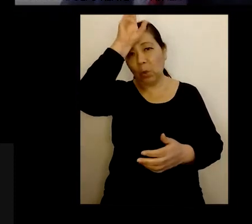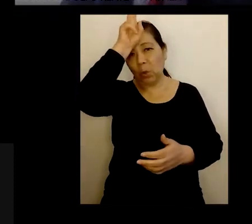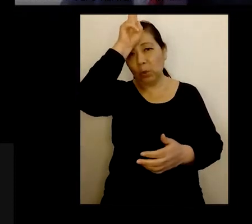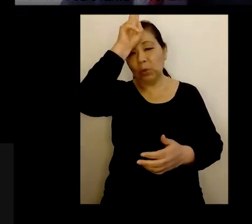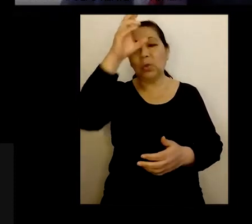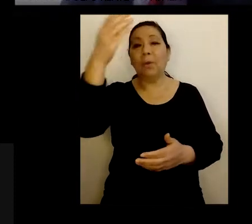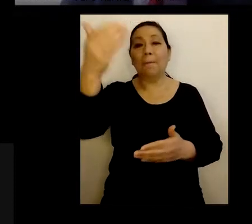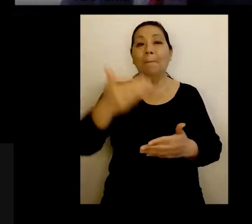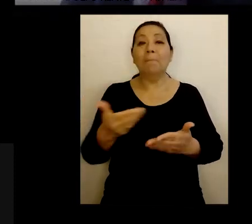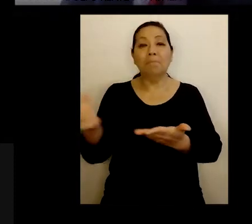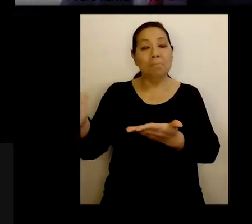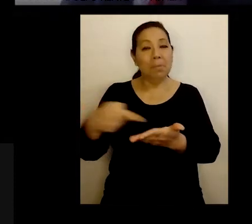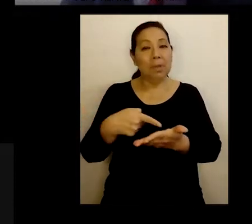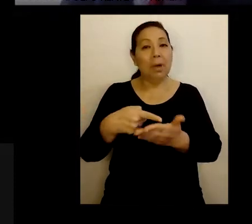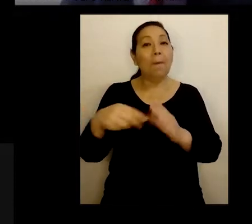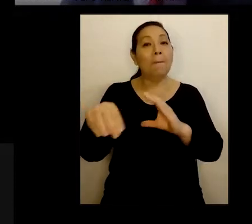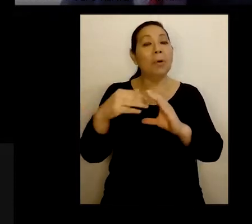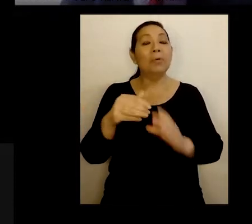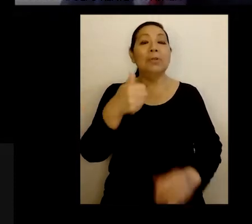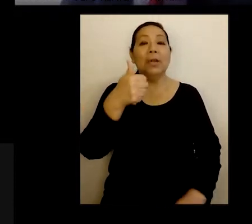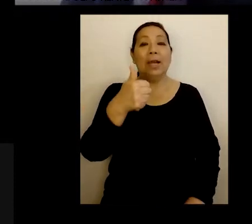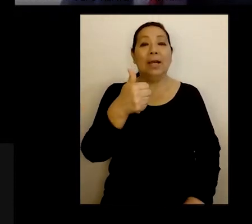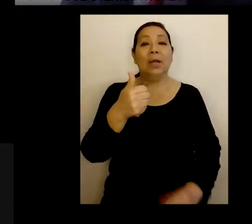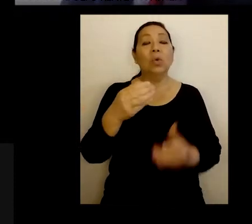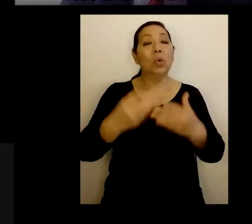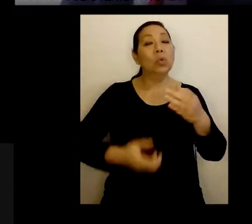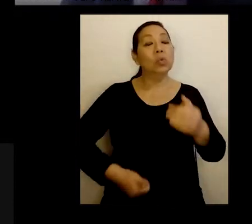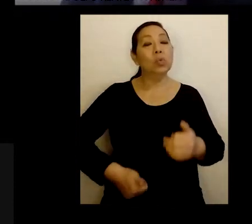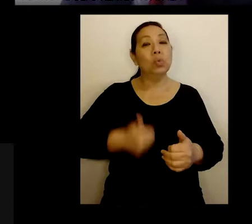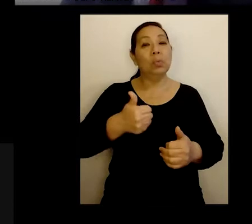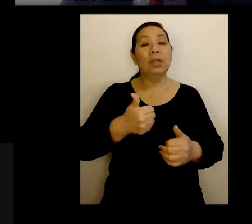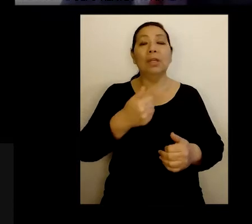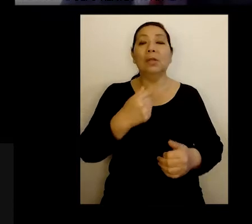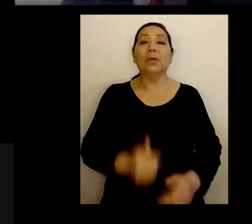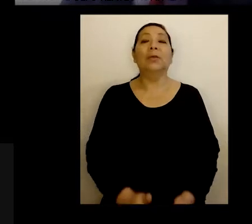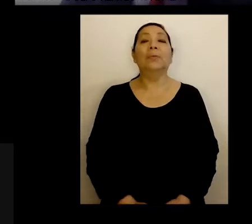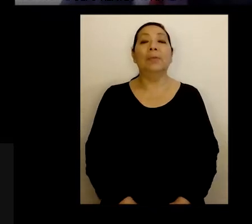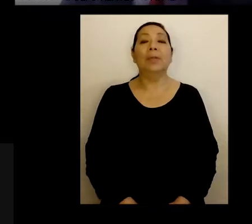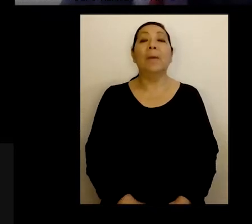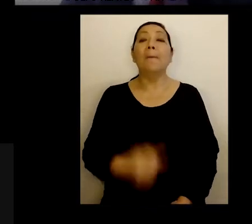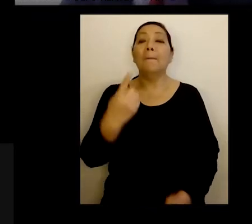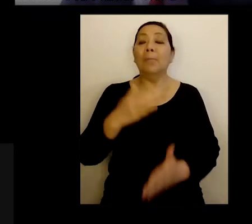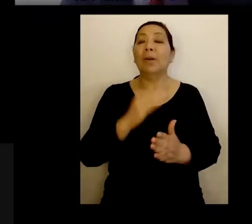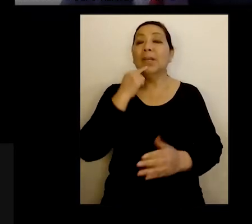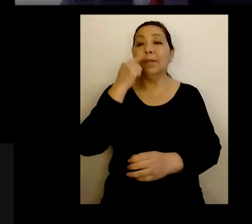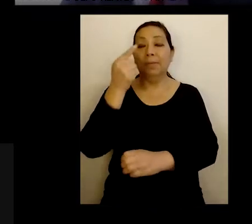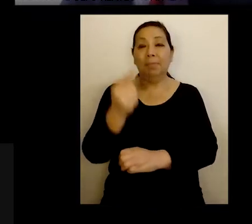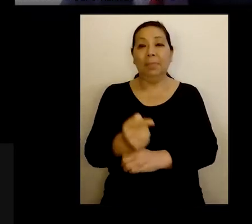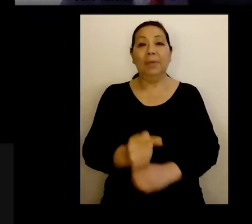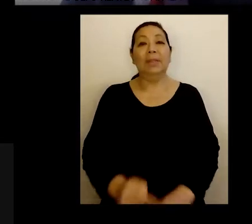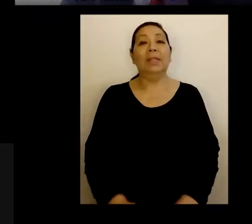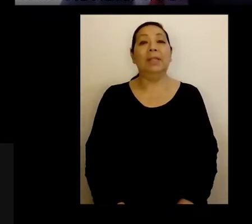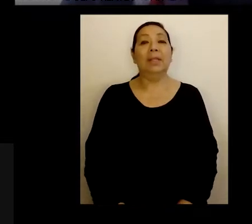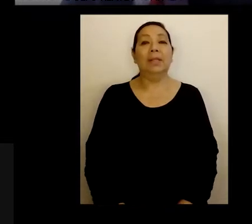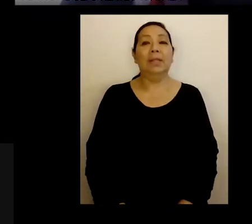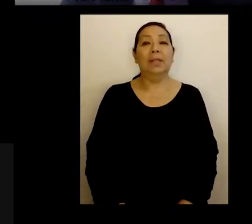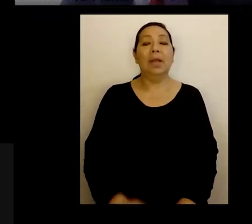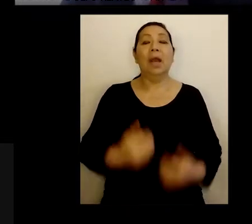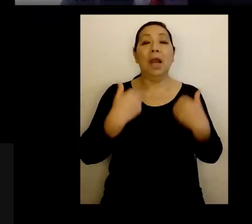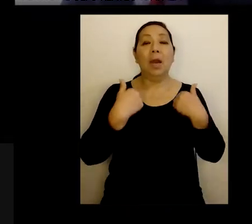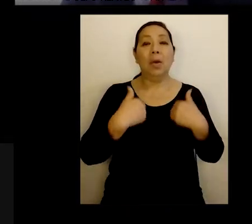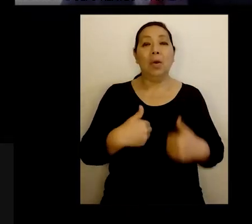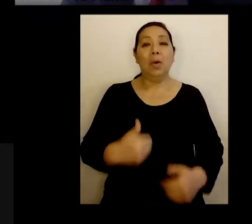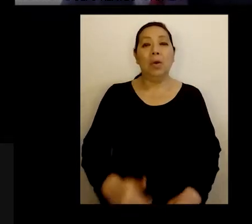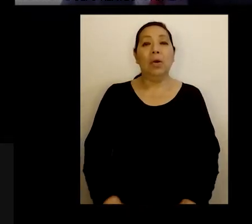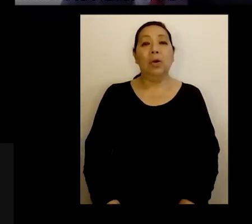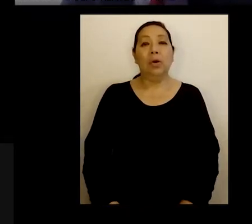el juzgado penal colegiado supraprovincial A de la Corte Superior de Justicia de Cusco. por la parte demandante, se le debe informar el abogado